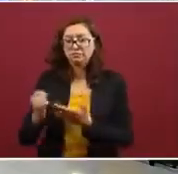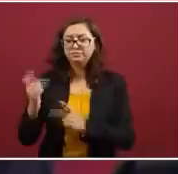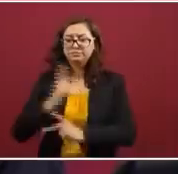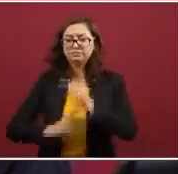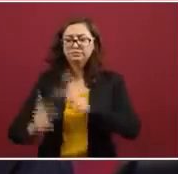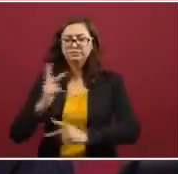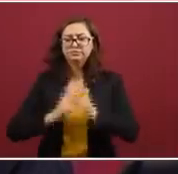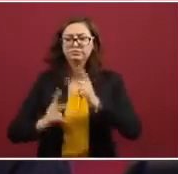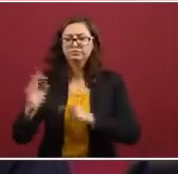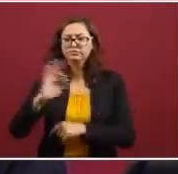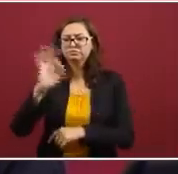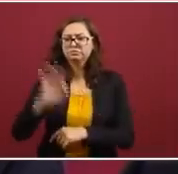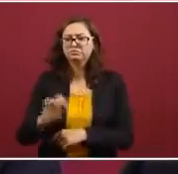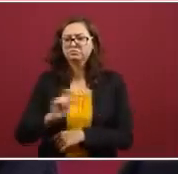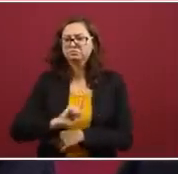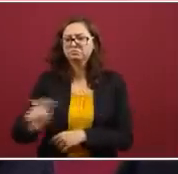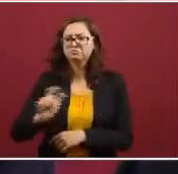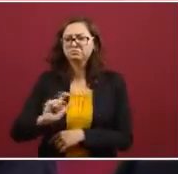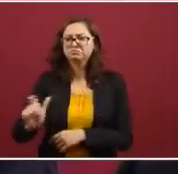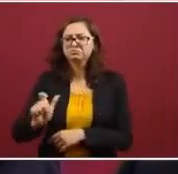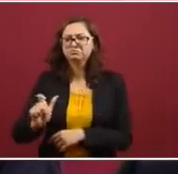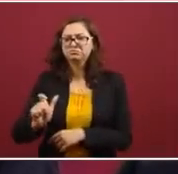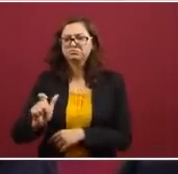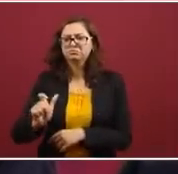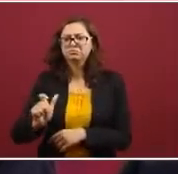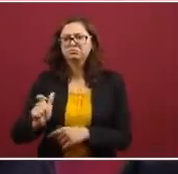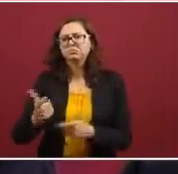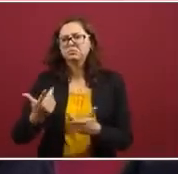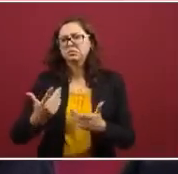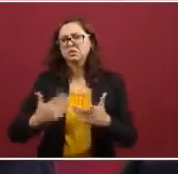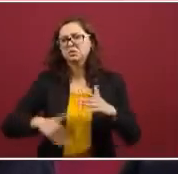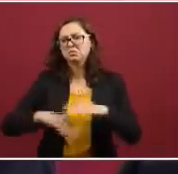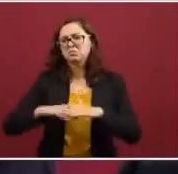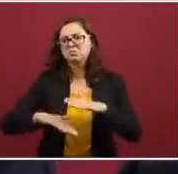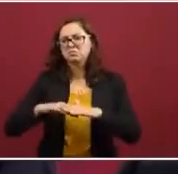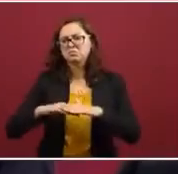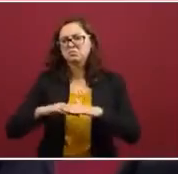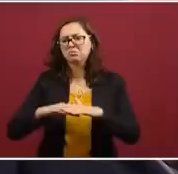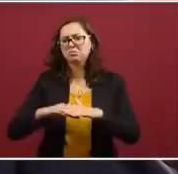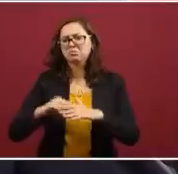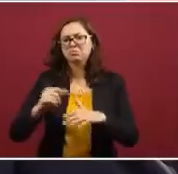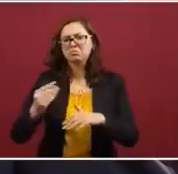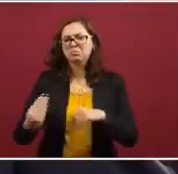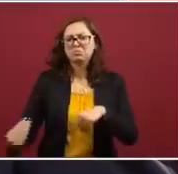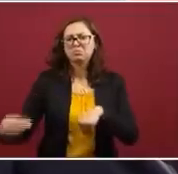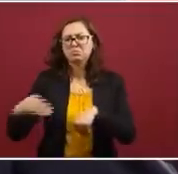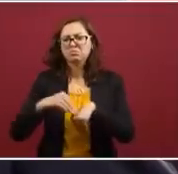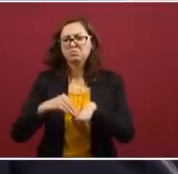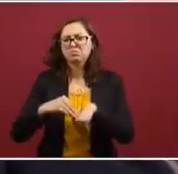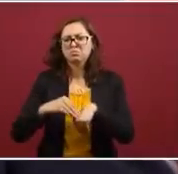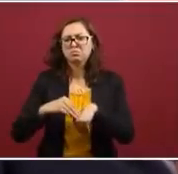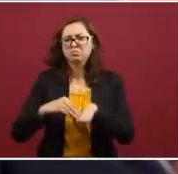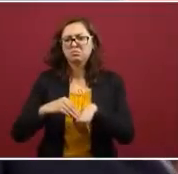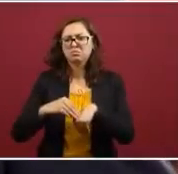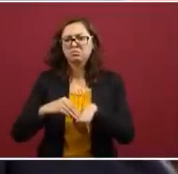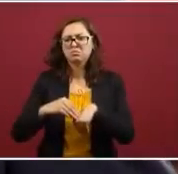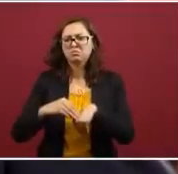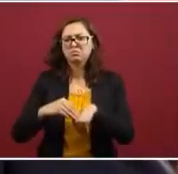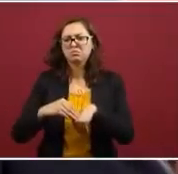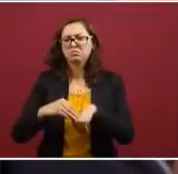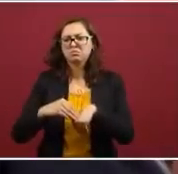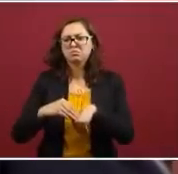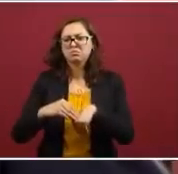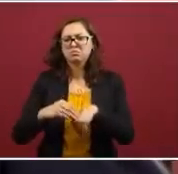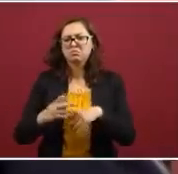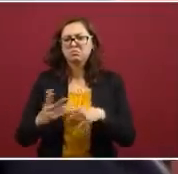pagan una tasa con base en una tasa base, que es LIBOR, más un margen, que en